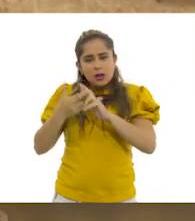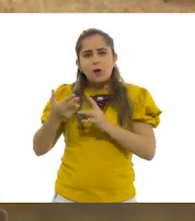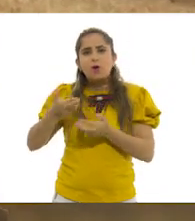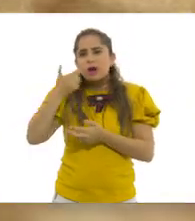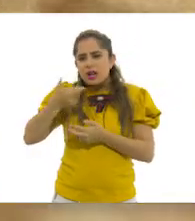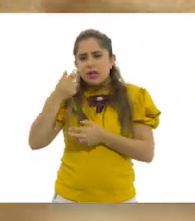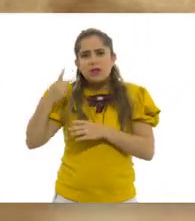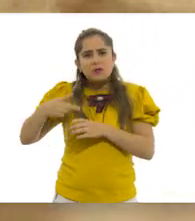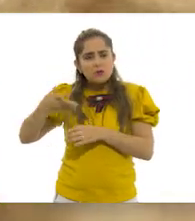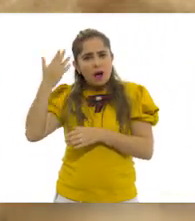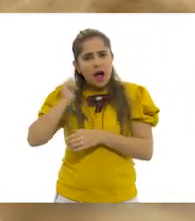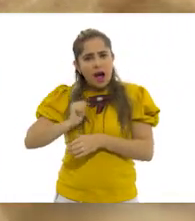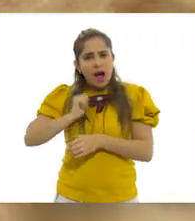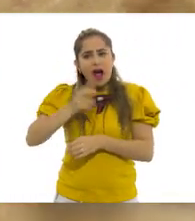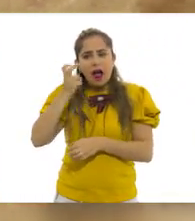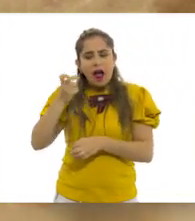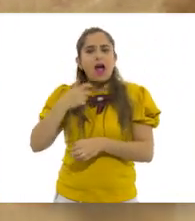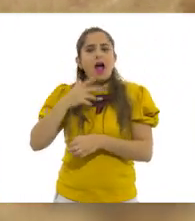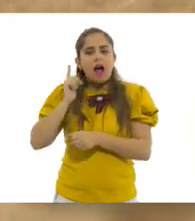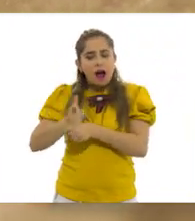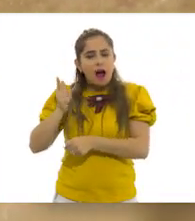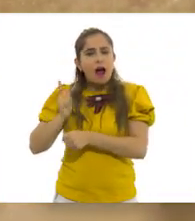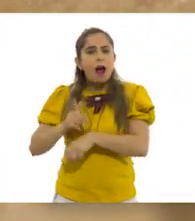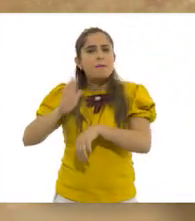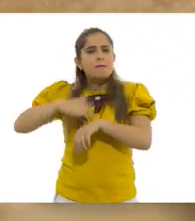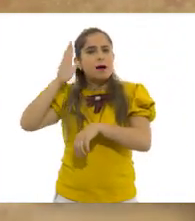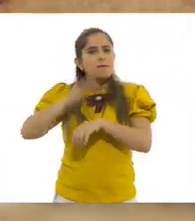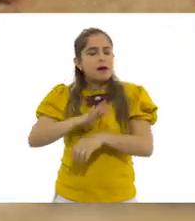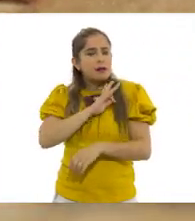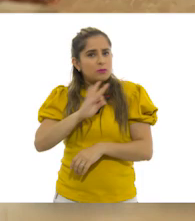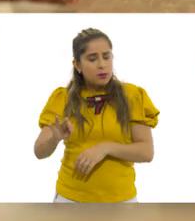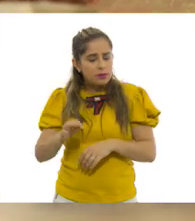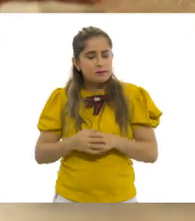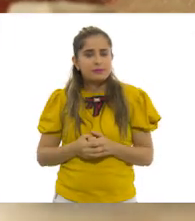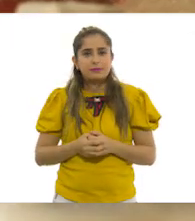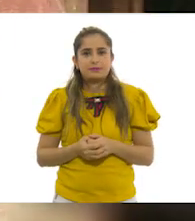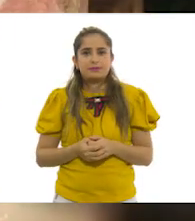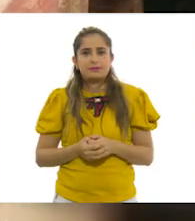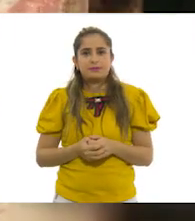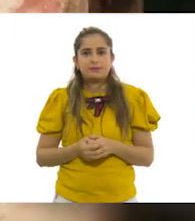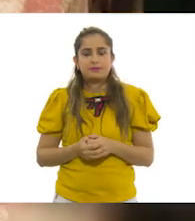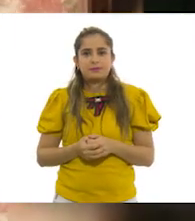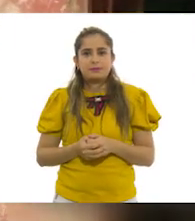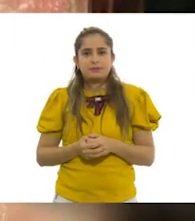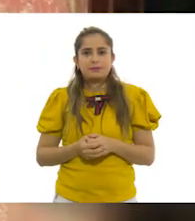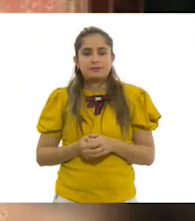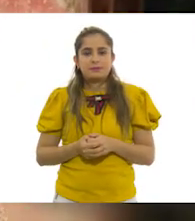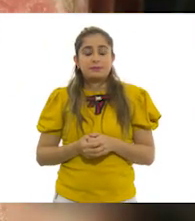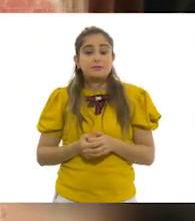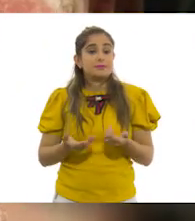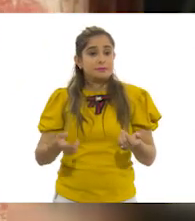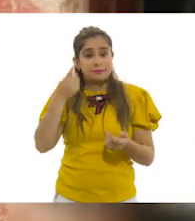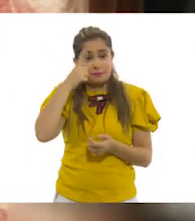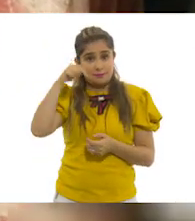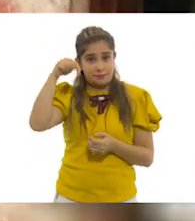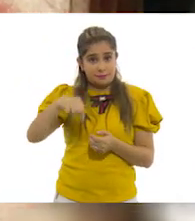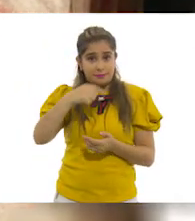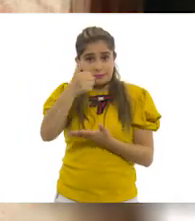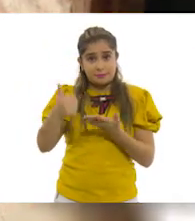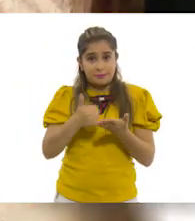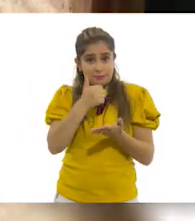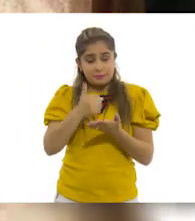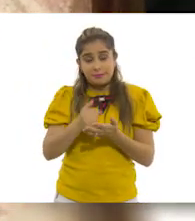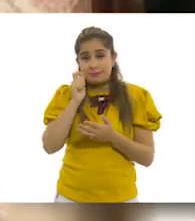llevaban a cabo, corroborándolo con las fuentes históricas. Ahora, también para la ciudad esto creo que es